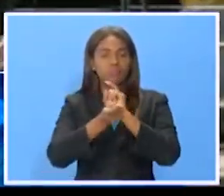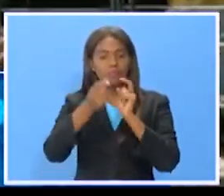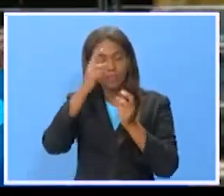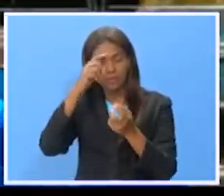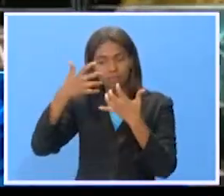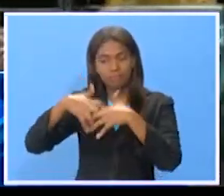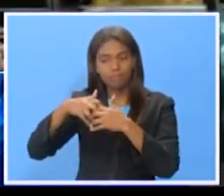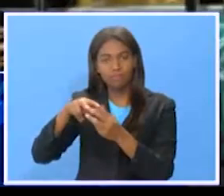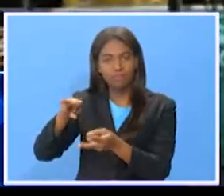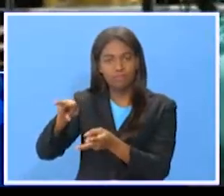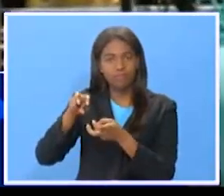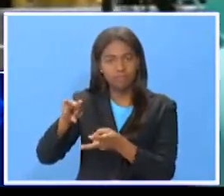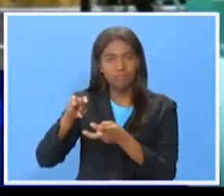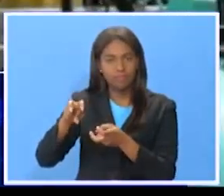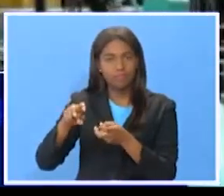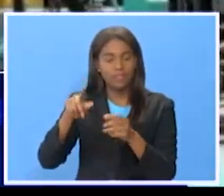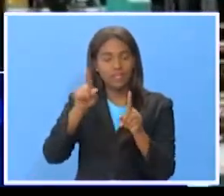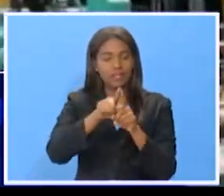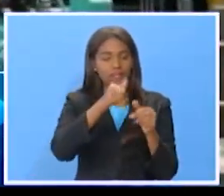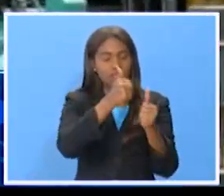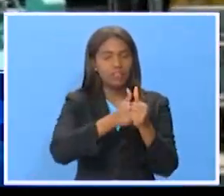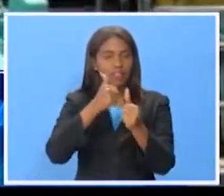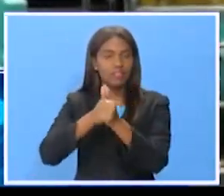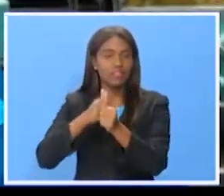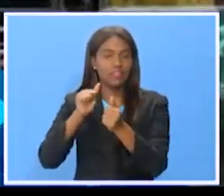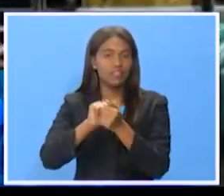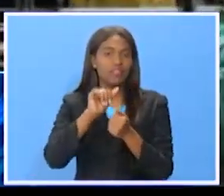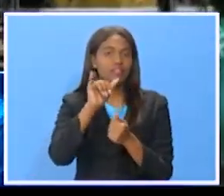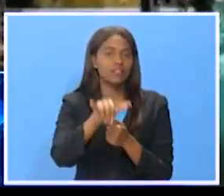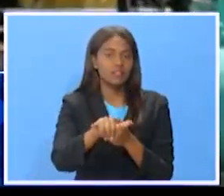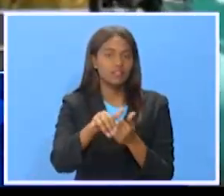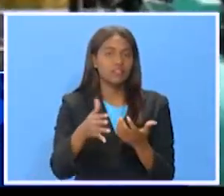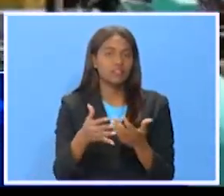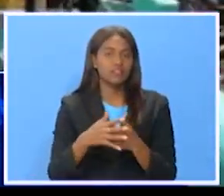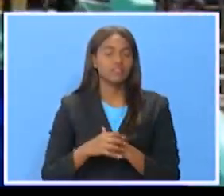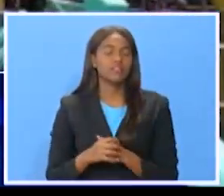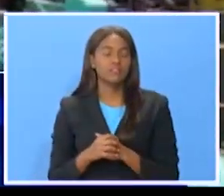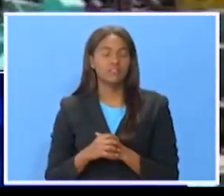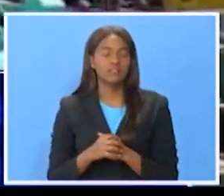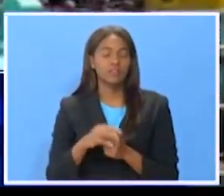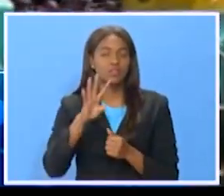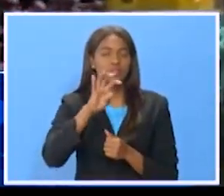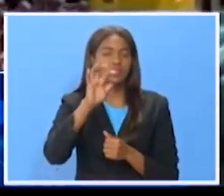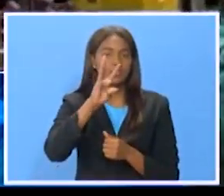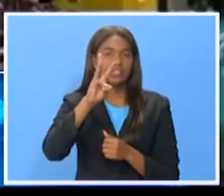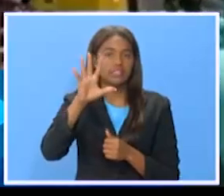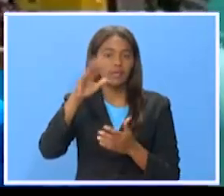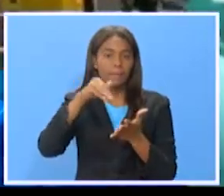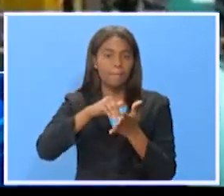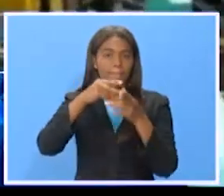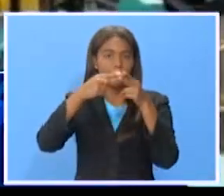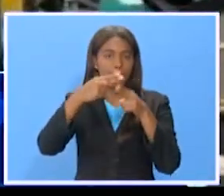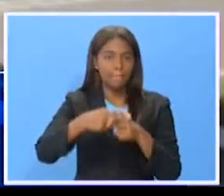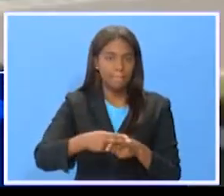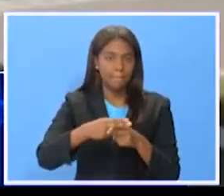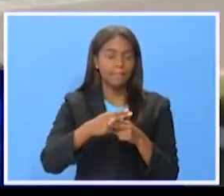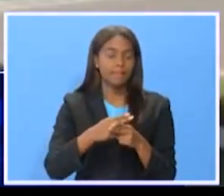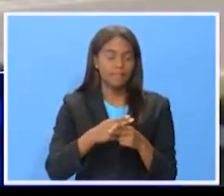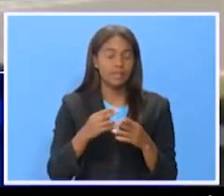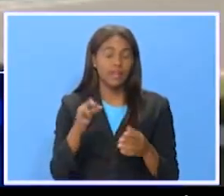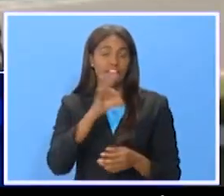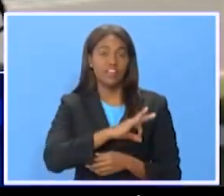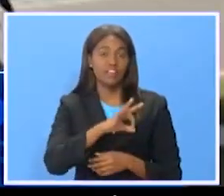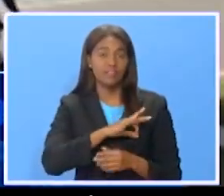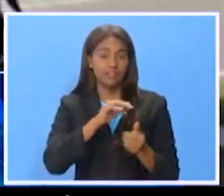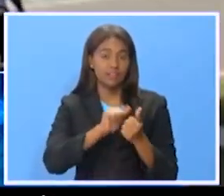gas natural, y cada una ahorra cerca de 245 mil toneladas anuales de CO2. Los beneficios